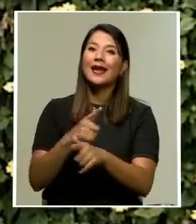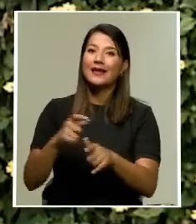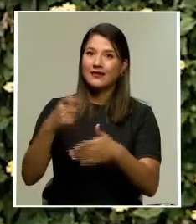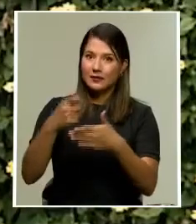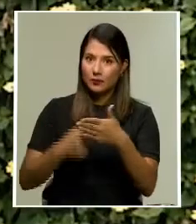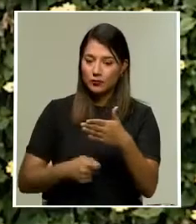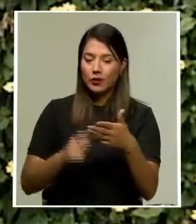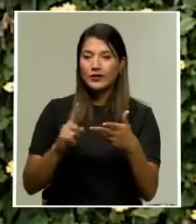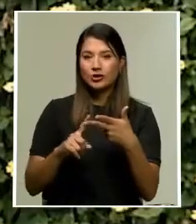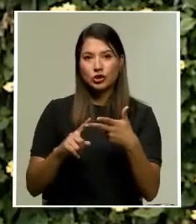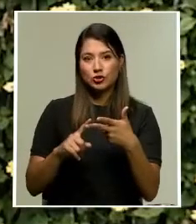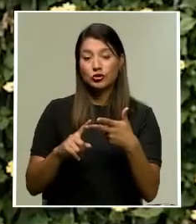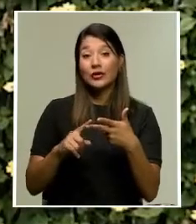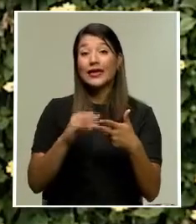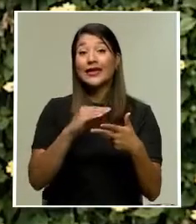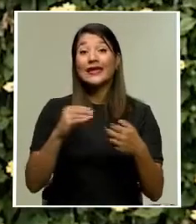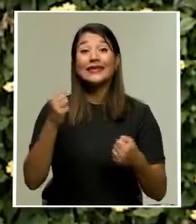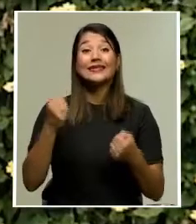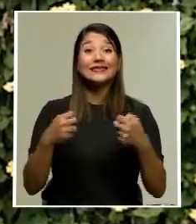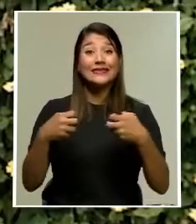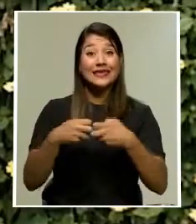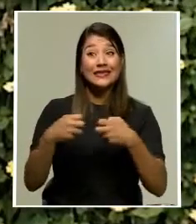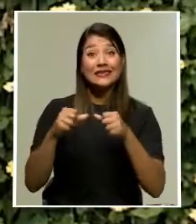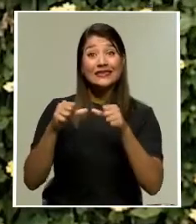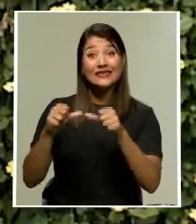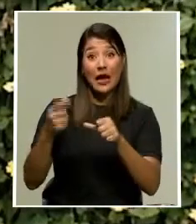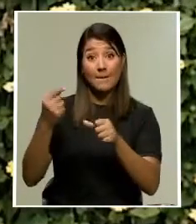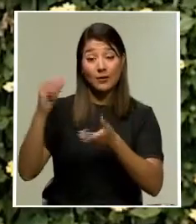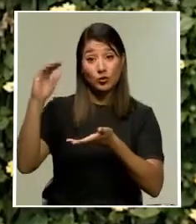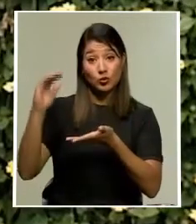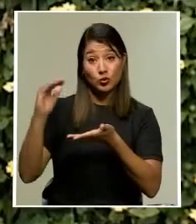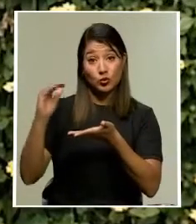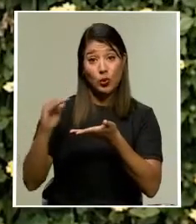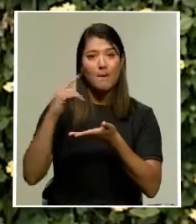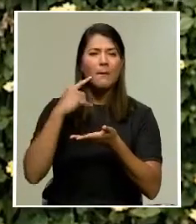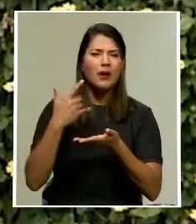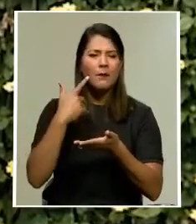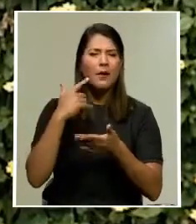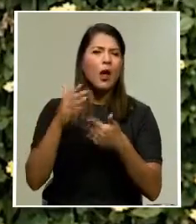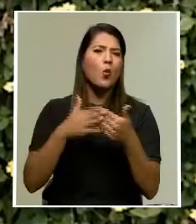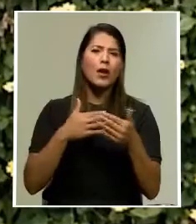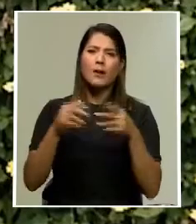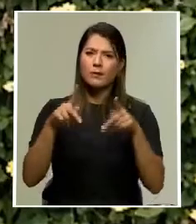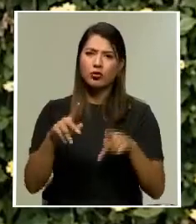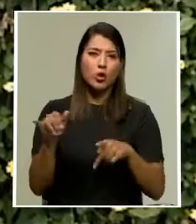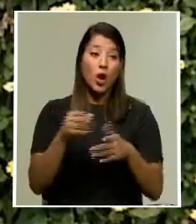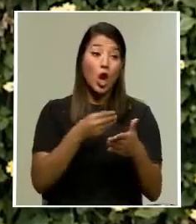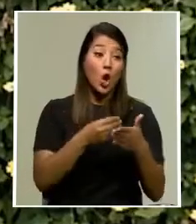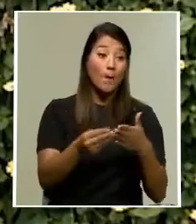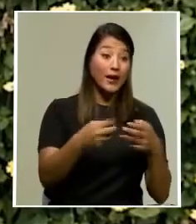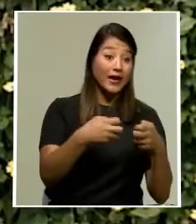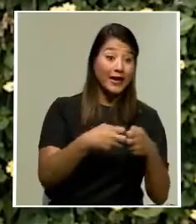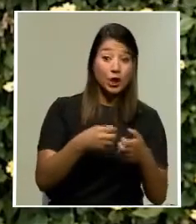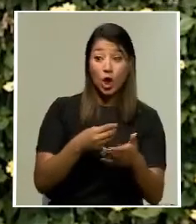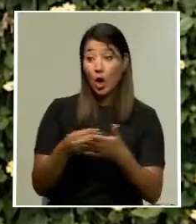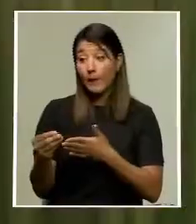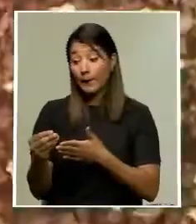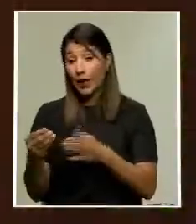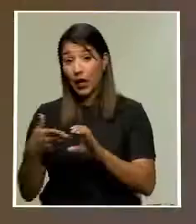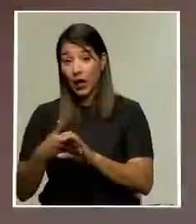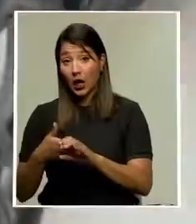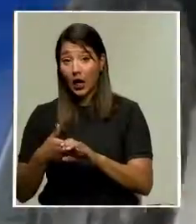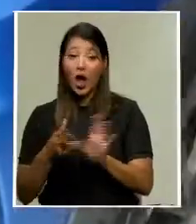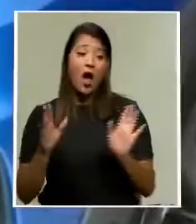los vehículos eléctricos sigan bajando de precio al punto de que para cualquier persona cueste lo mismo adquirir un vehículo eléctrico que un vehículo de combustión